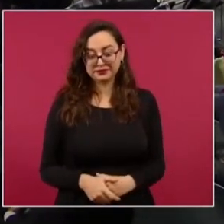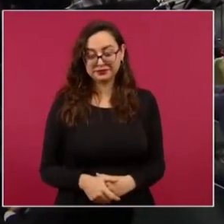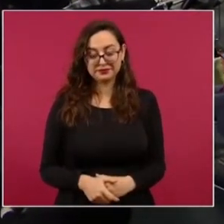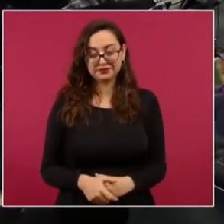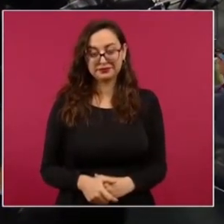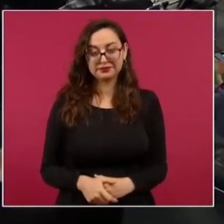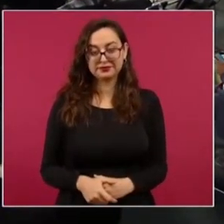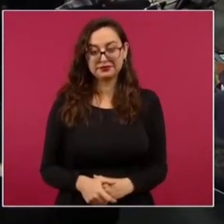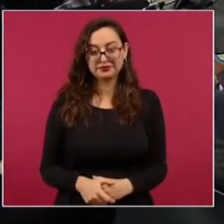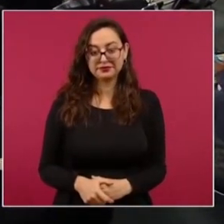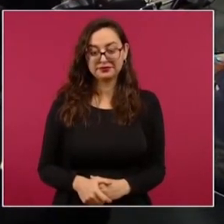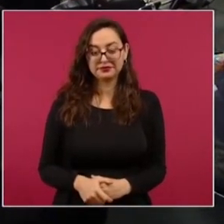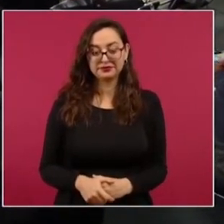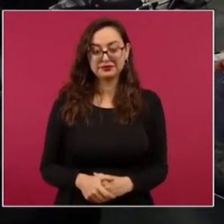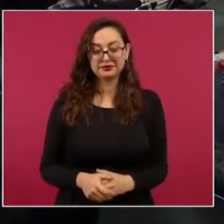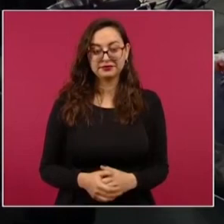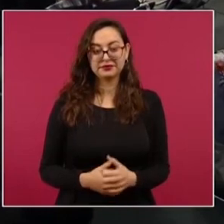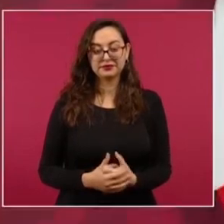se